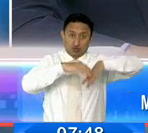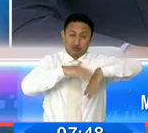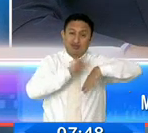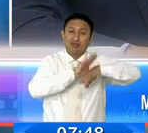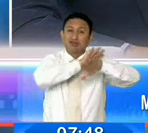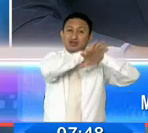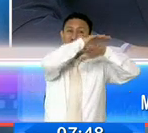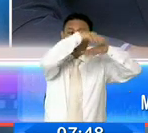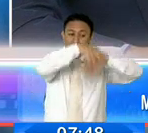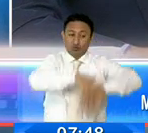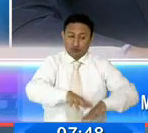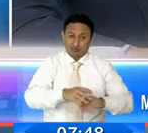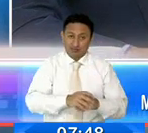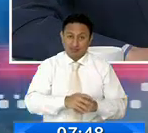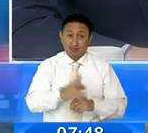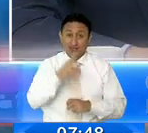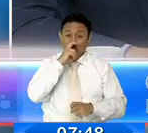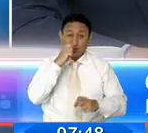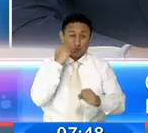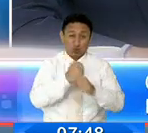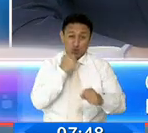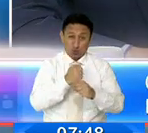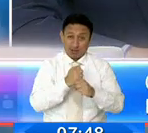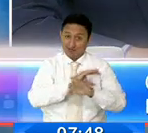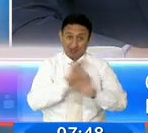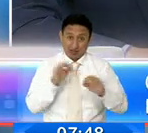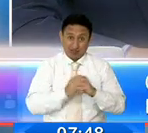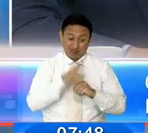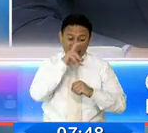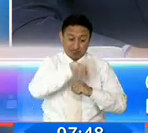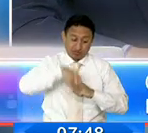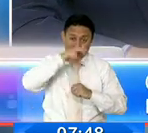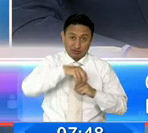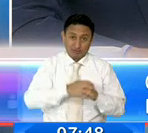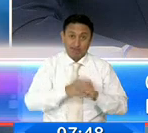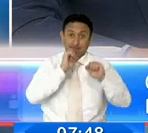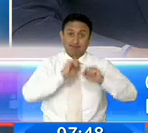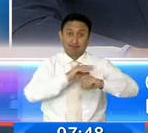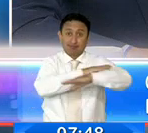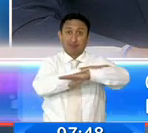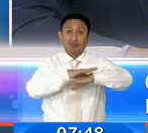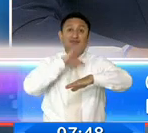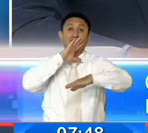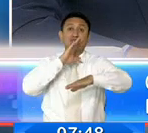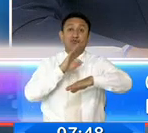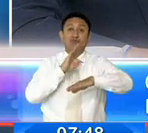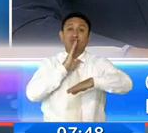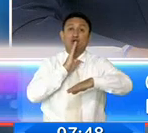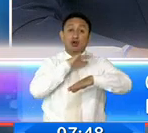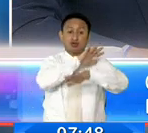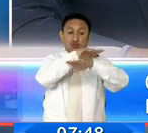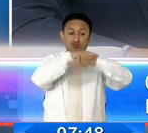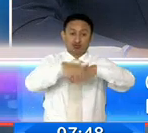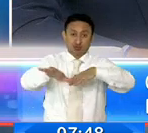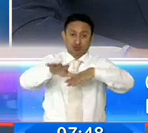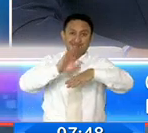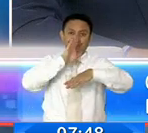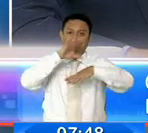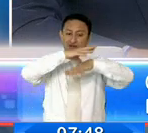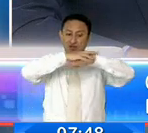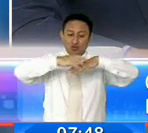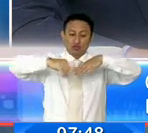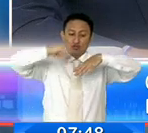roca pura y sobre la roca circule el cauce del río, pues siempre va a irse